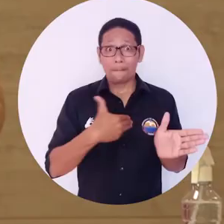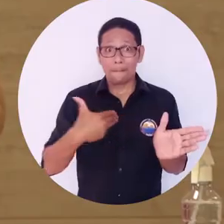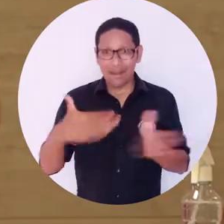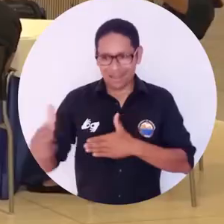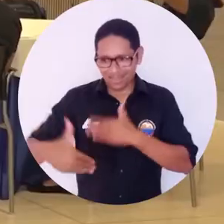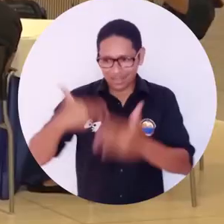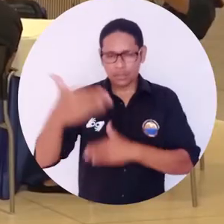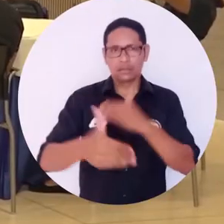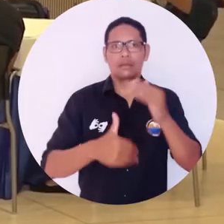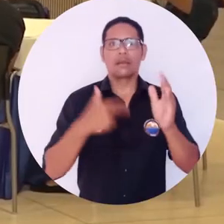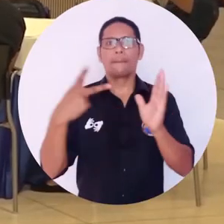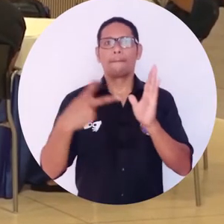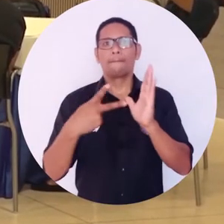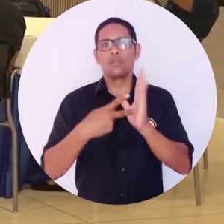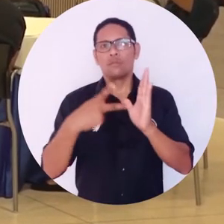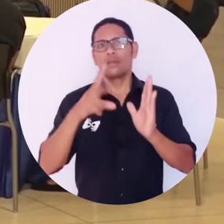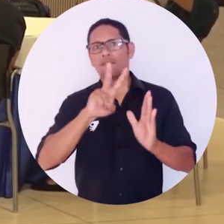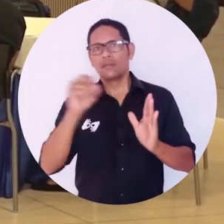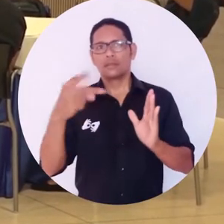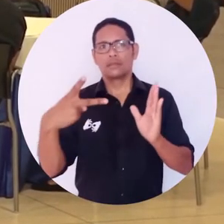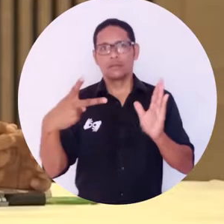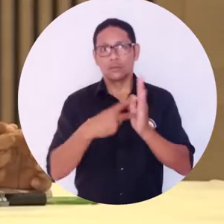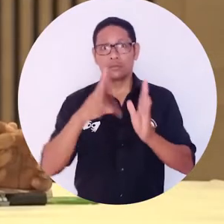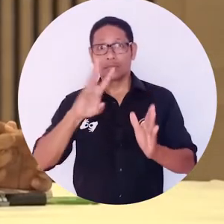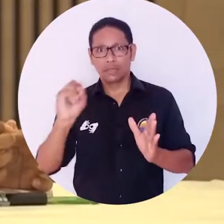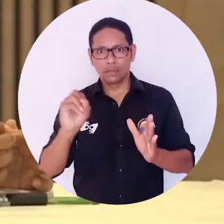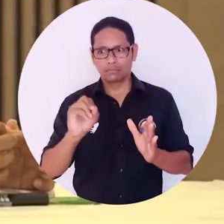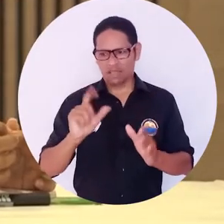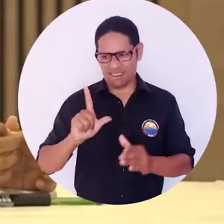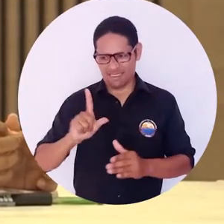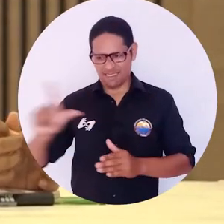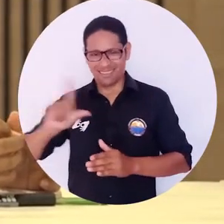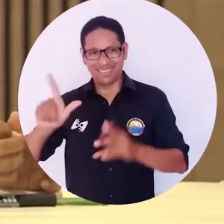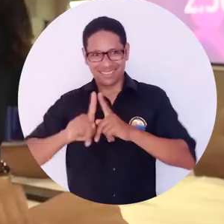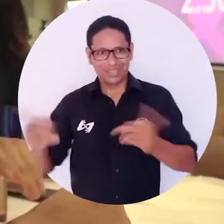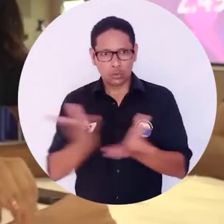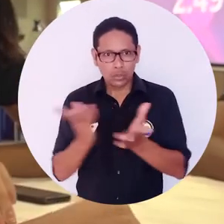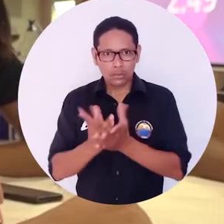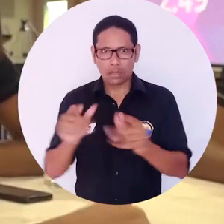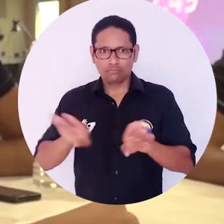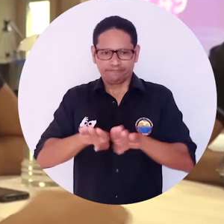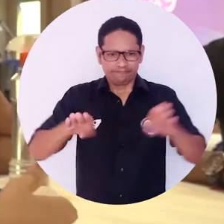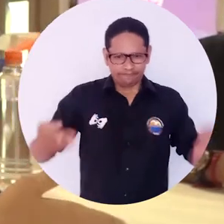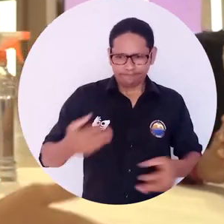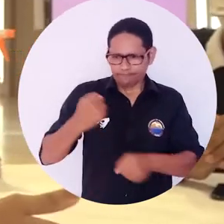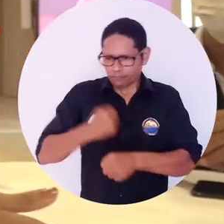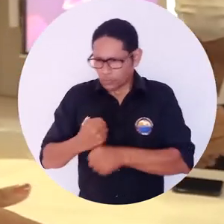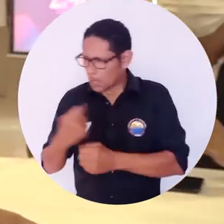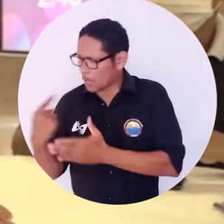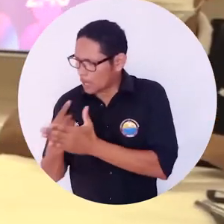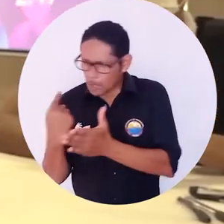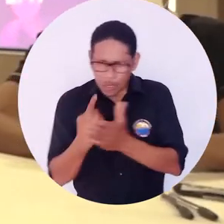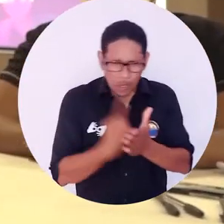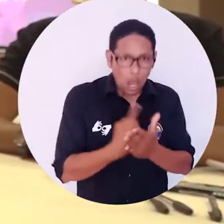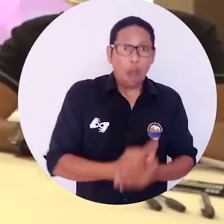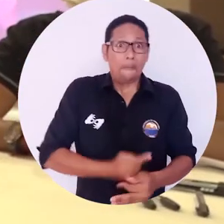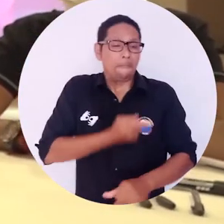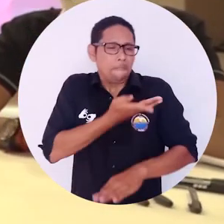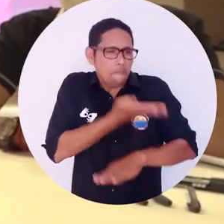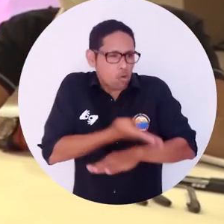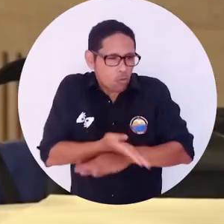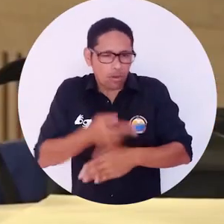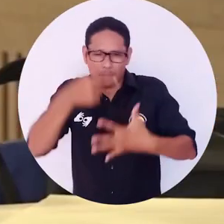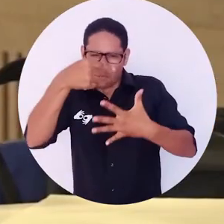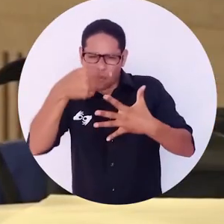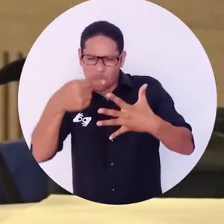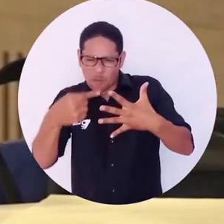Desarrollo 2020-2030, líderes estudiantiles de la Universidad del Magdalena se reunieron en mesas de trabajo para plantear una serie de propuestas que actúen